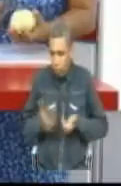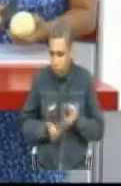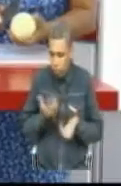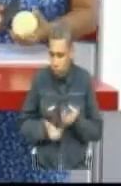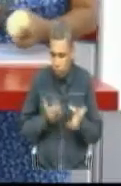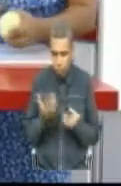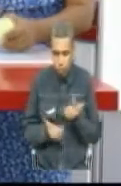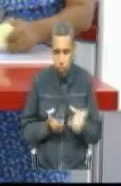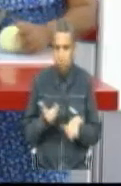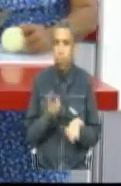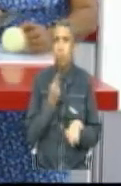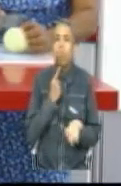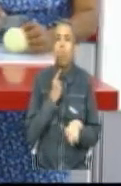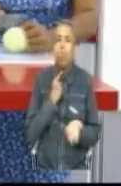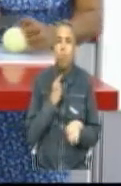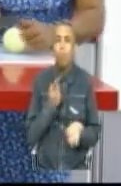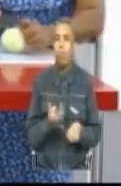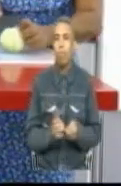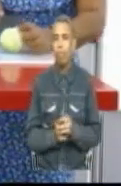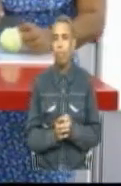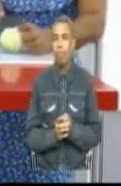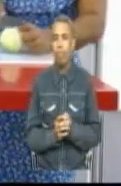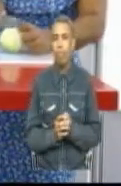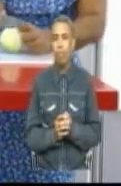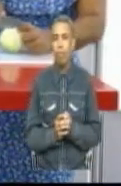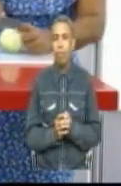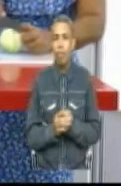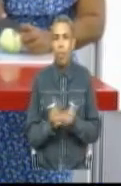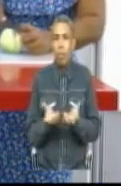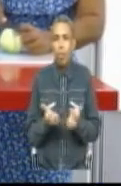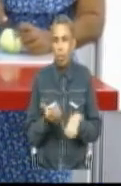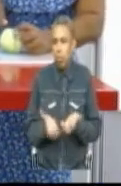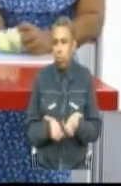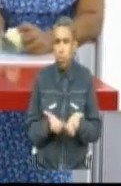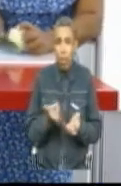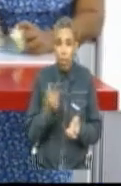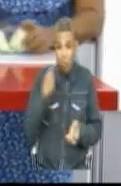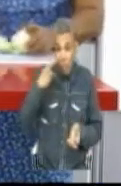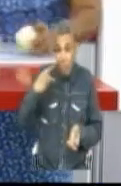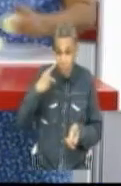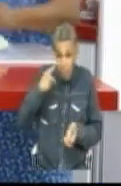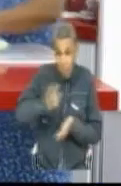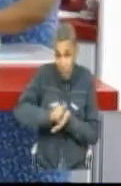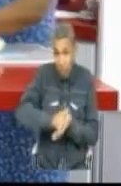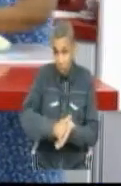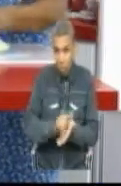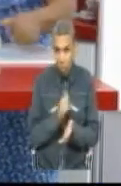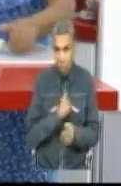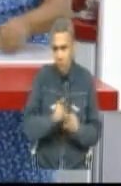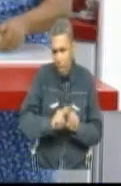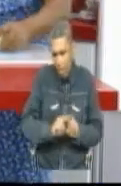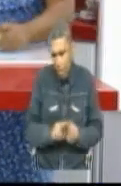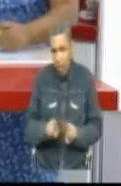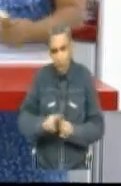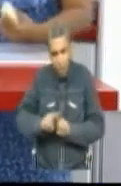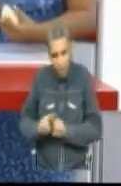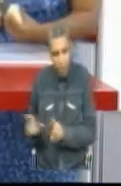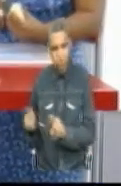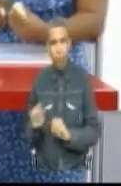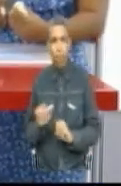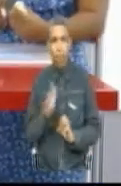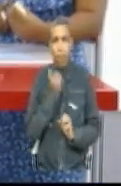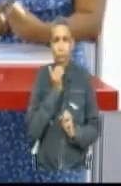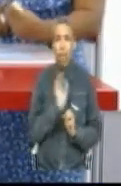esto me encanta hacer recetas diferentes en la casa no es que hay que es que vamos el